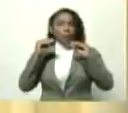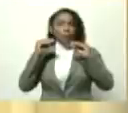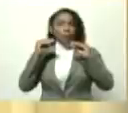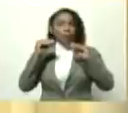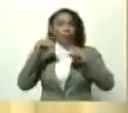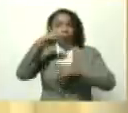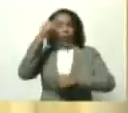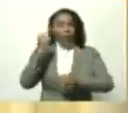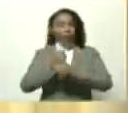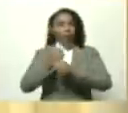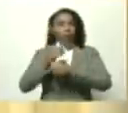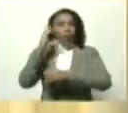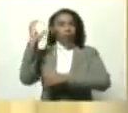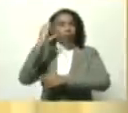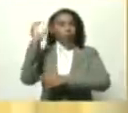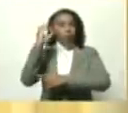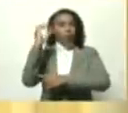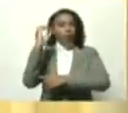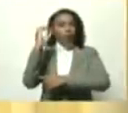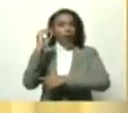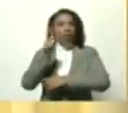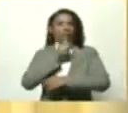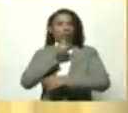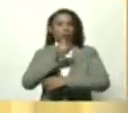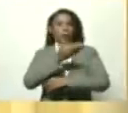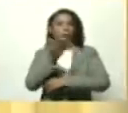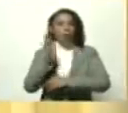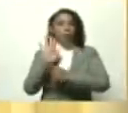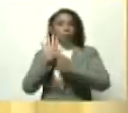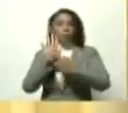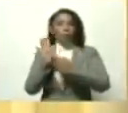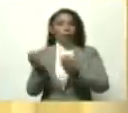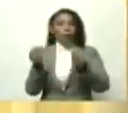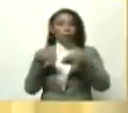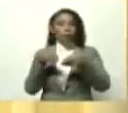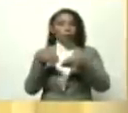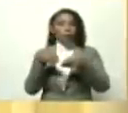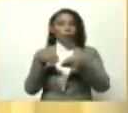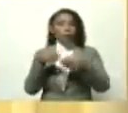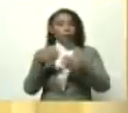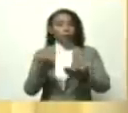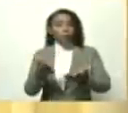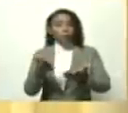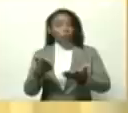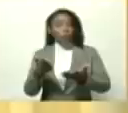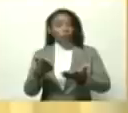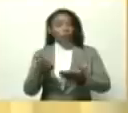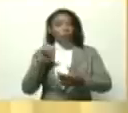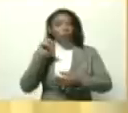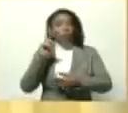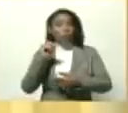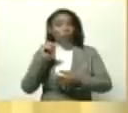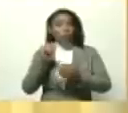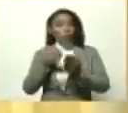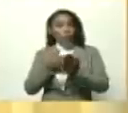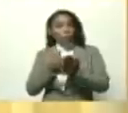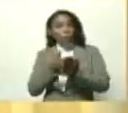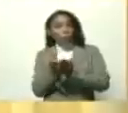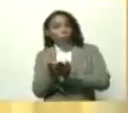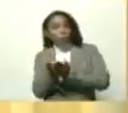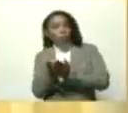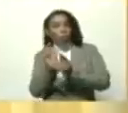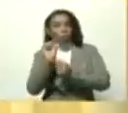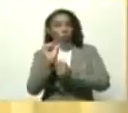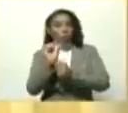operaciones de Colombia, a quienes ustedes señalan como cómplices. Y también voy a salirme un poco de